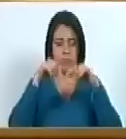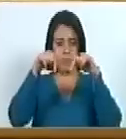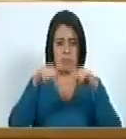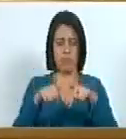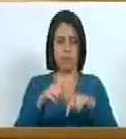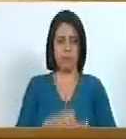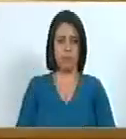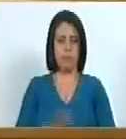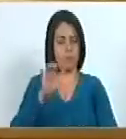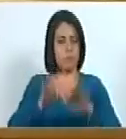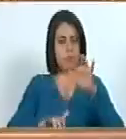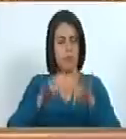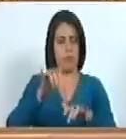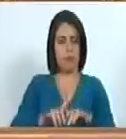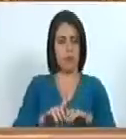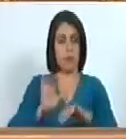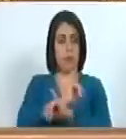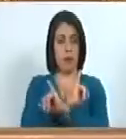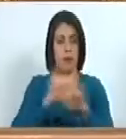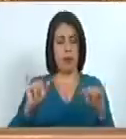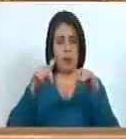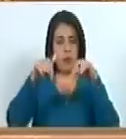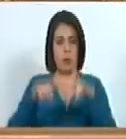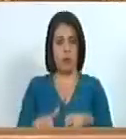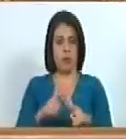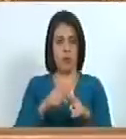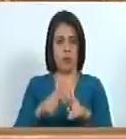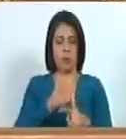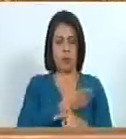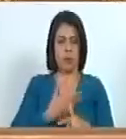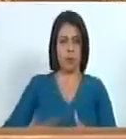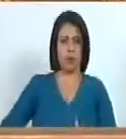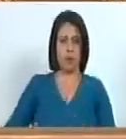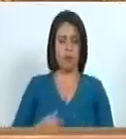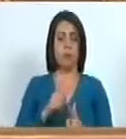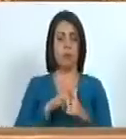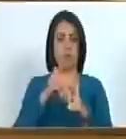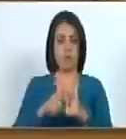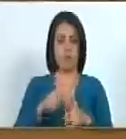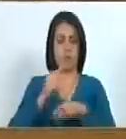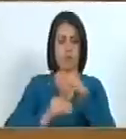orden del día, ciudadana secretaria. Agotada la agenda del día, ciudadano presidente. En